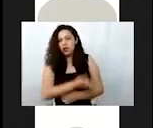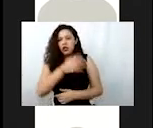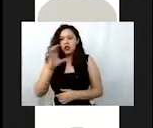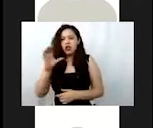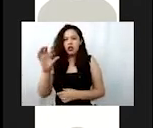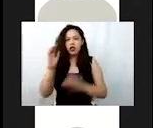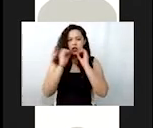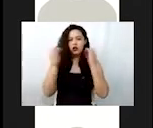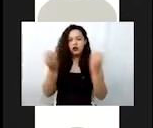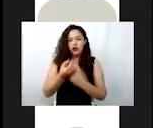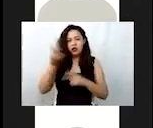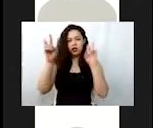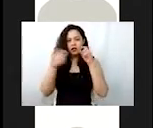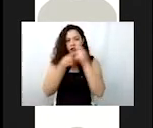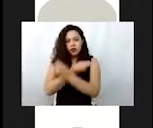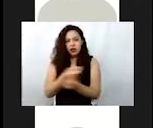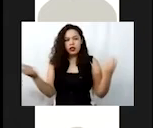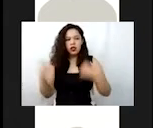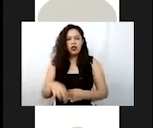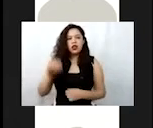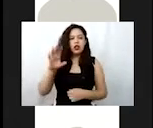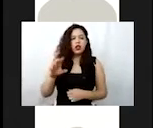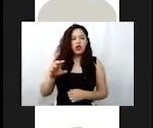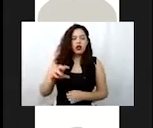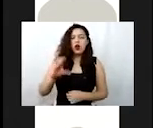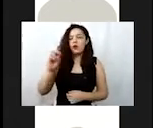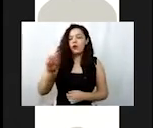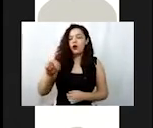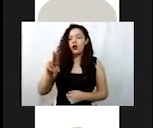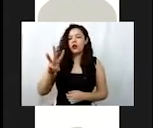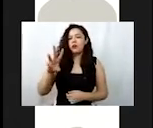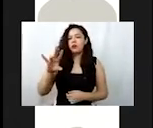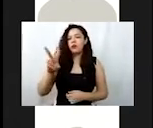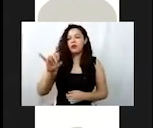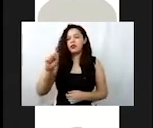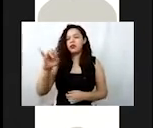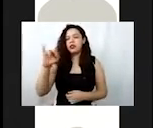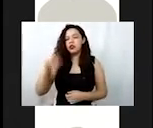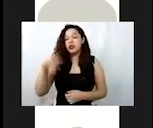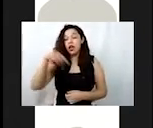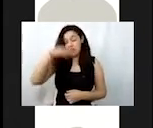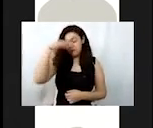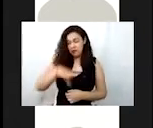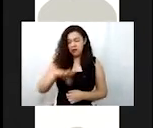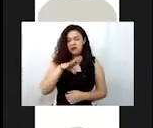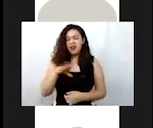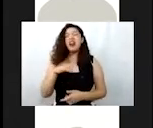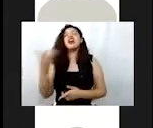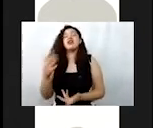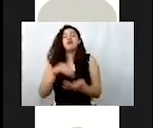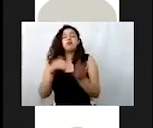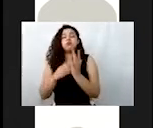de infancia como World Vision. World Vision tiene presencia en México. Ellos reconocen estratégicamente